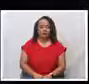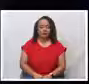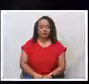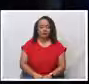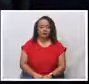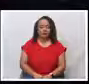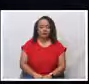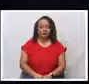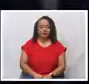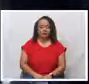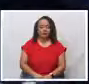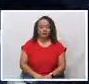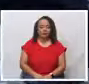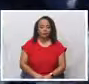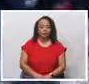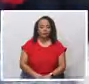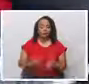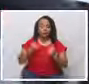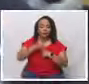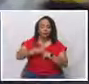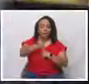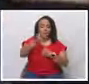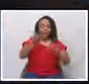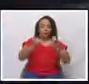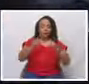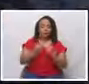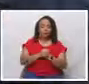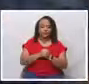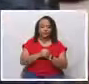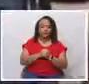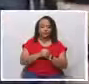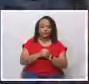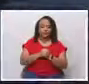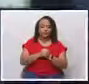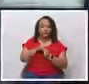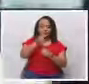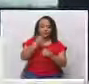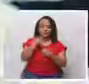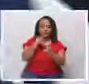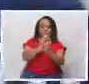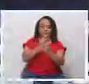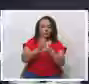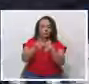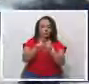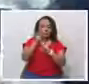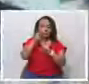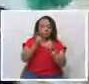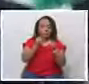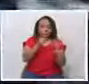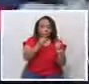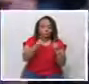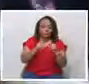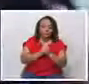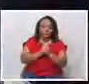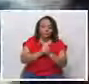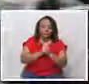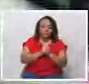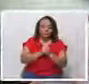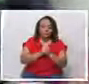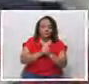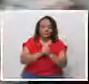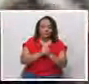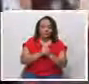Perfecto, muchísimas gracias, que ya se está moviendo el vehículo. Hay que tener cuidado también porque sí, son muchas las personas que se hacen